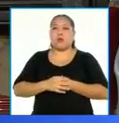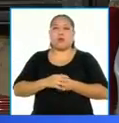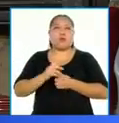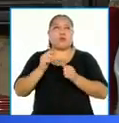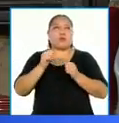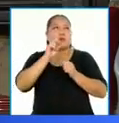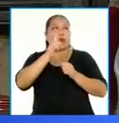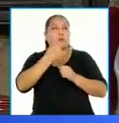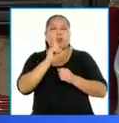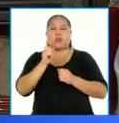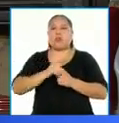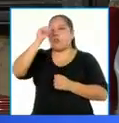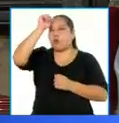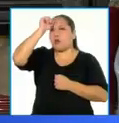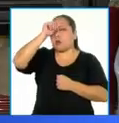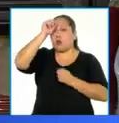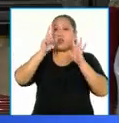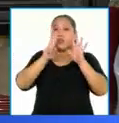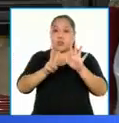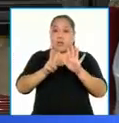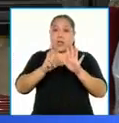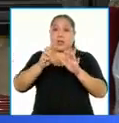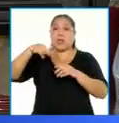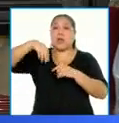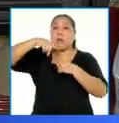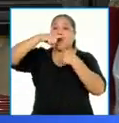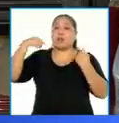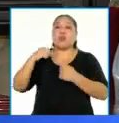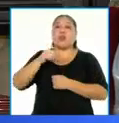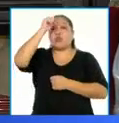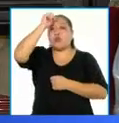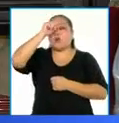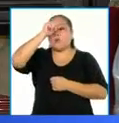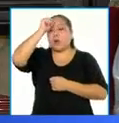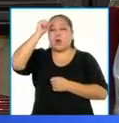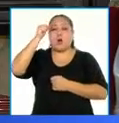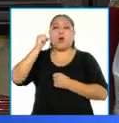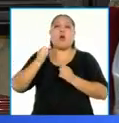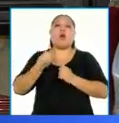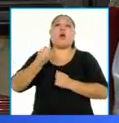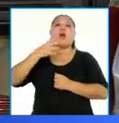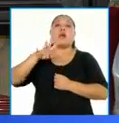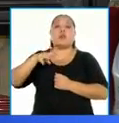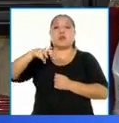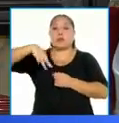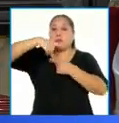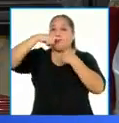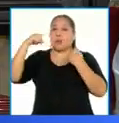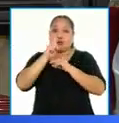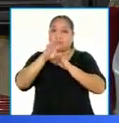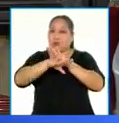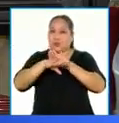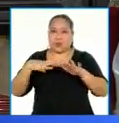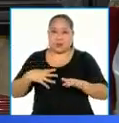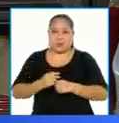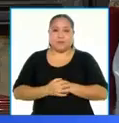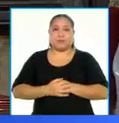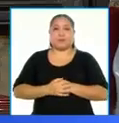7 de marzo y el 14 de marzo. 7 y 14 de marzo. Segundo, inmovilidad